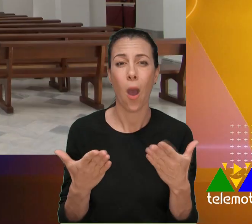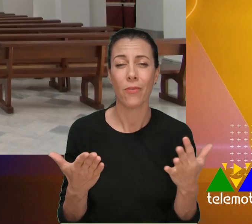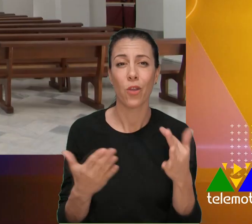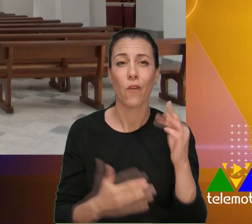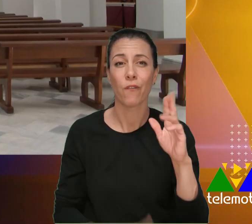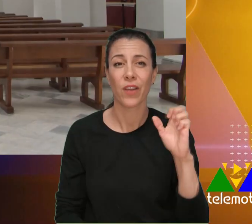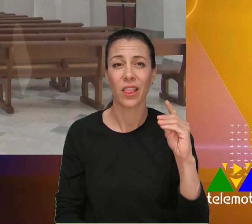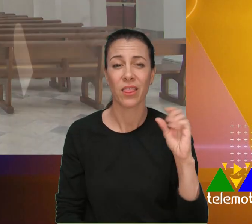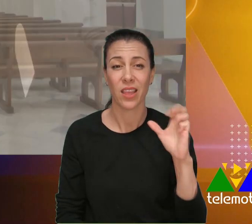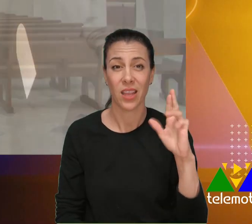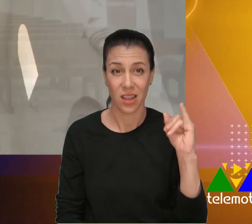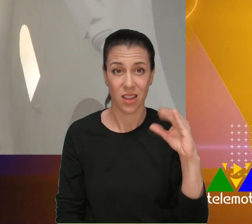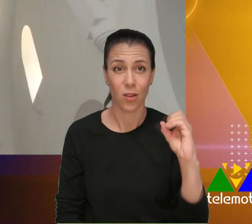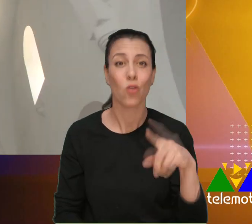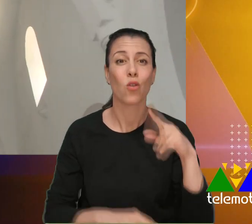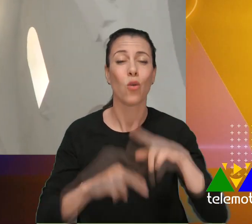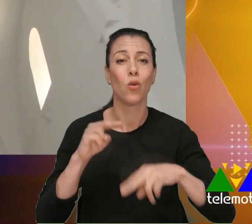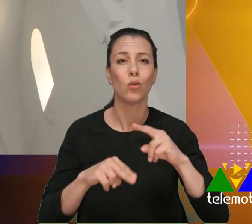Vico construye